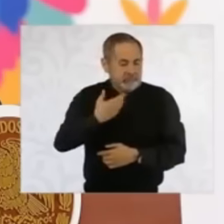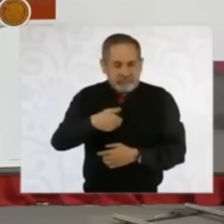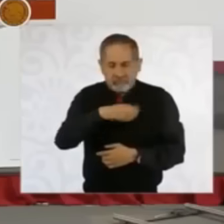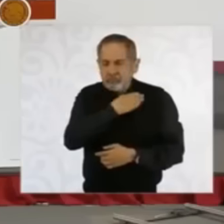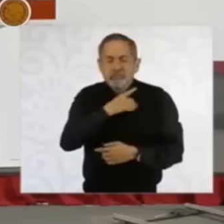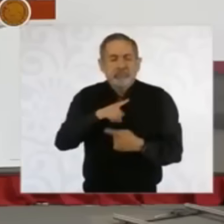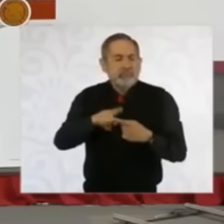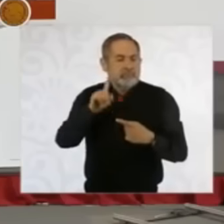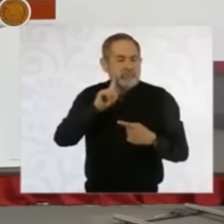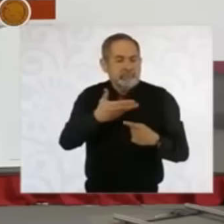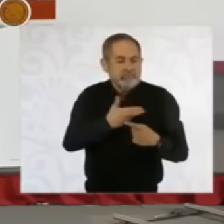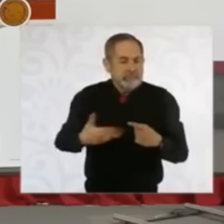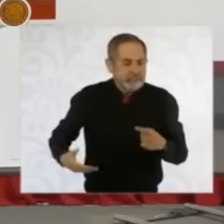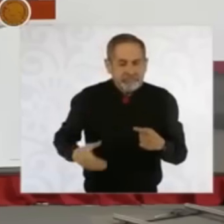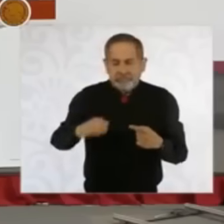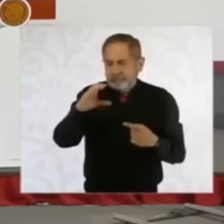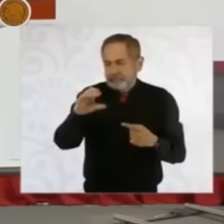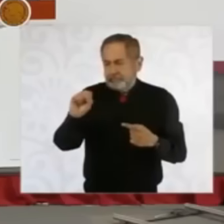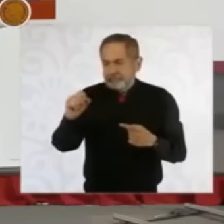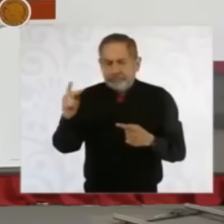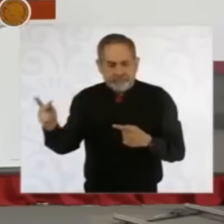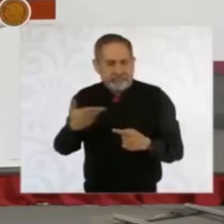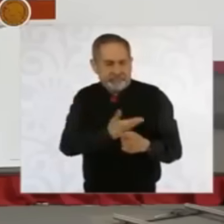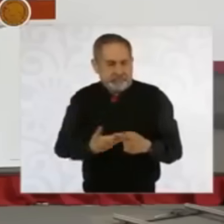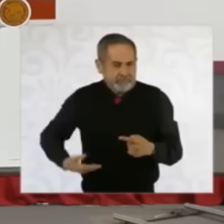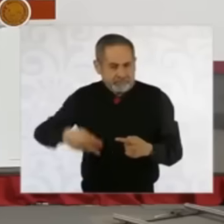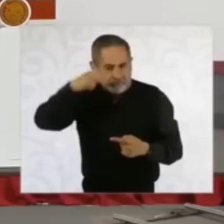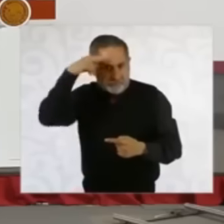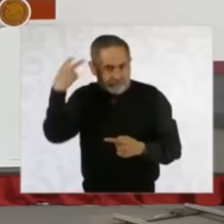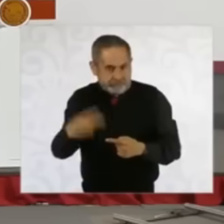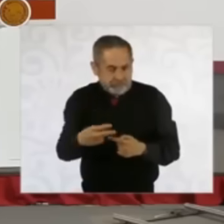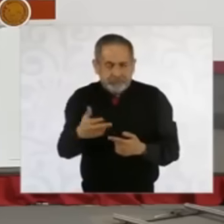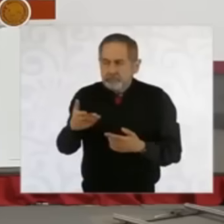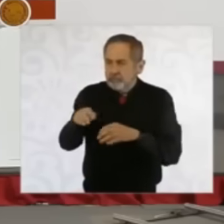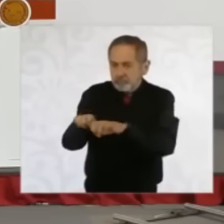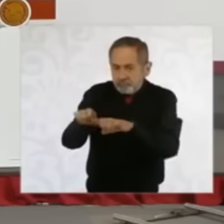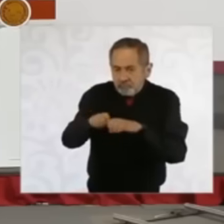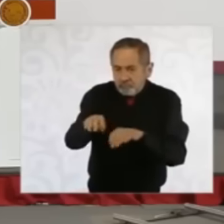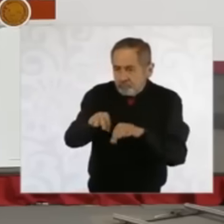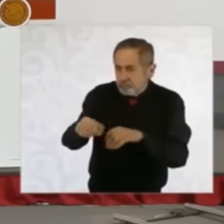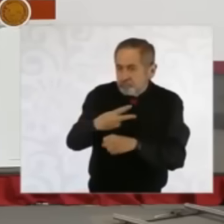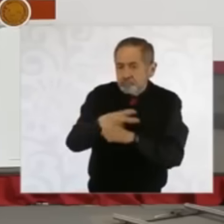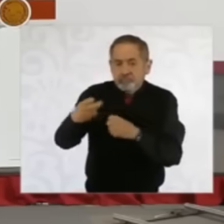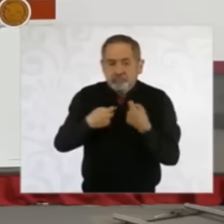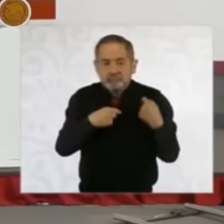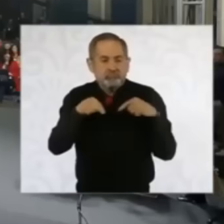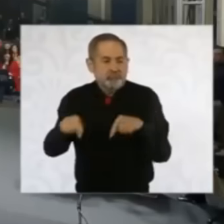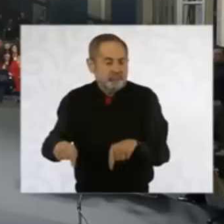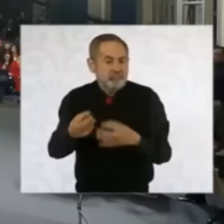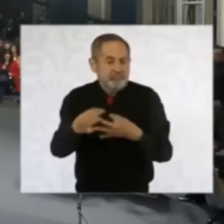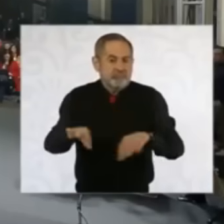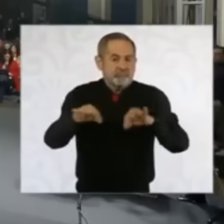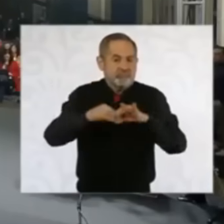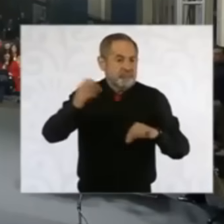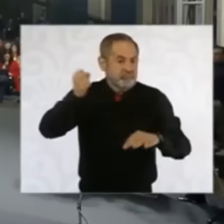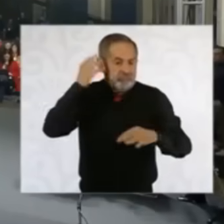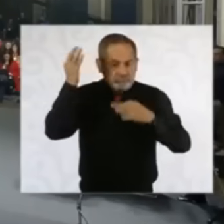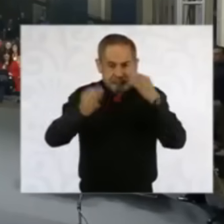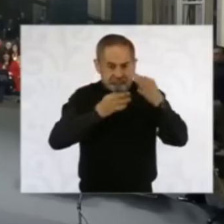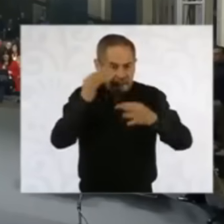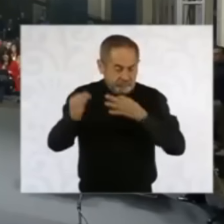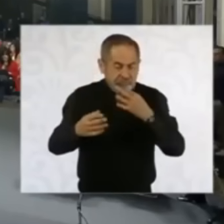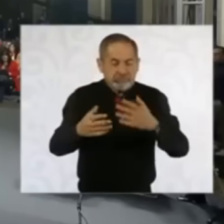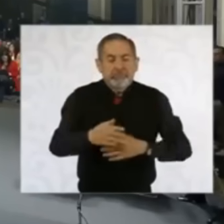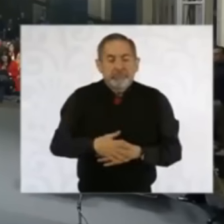vuelta por su comunidad y vean lo que tienen para ofrecer pero aquí viene lo bueno con su tarjeta del bienestar pueden hacer compras sin problema en los